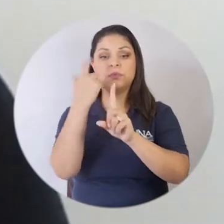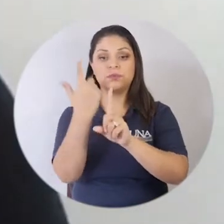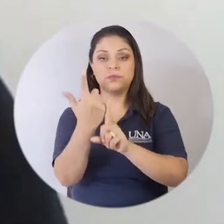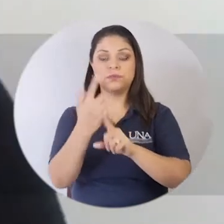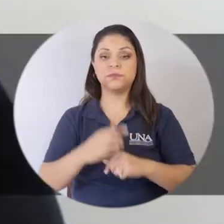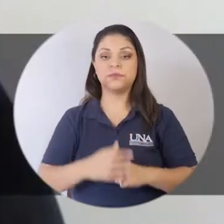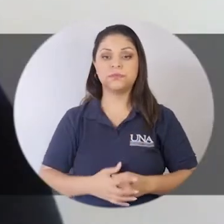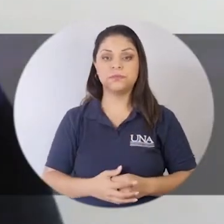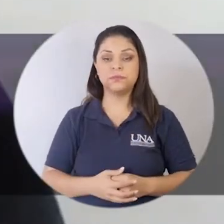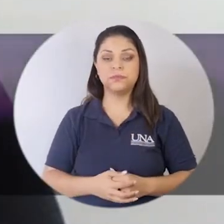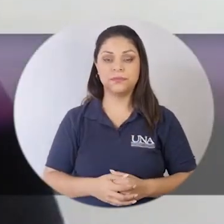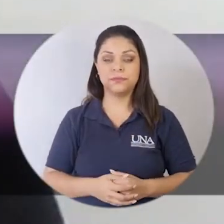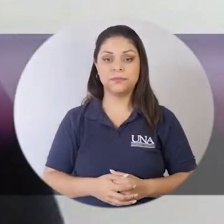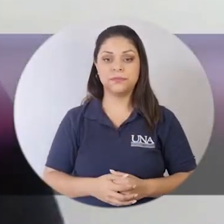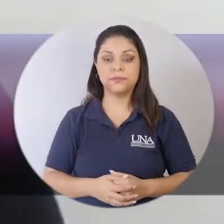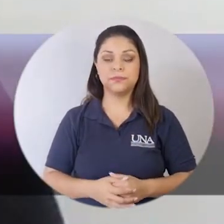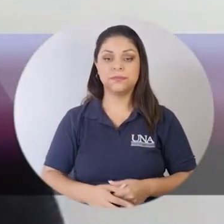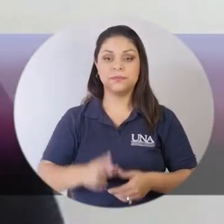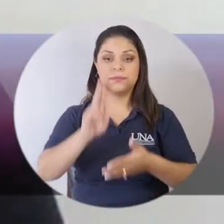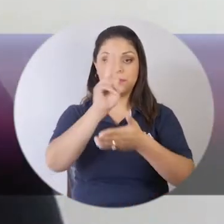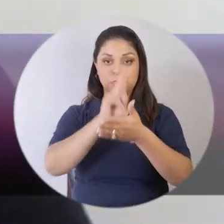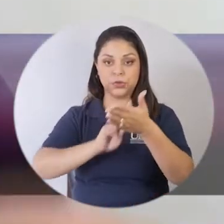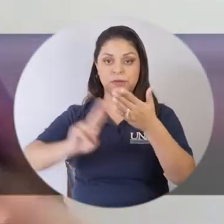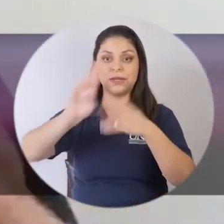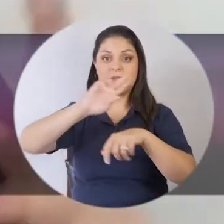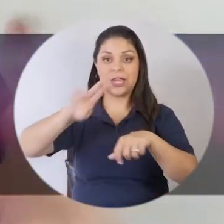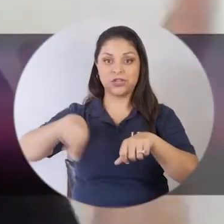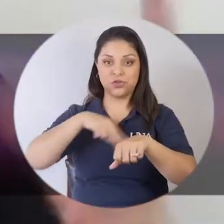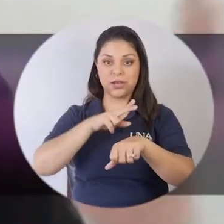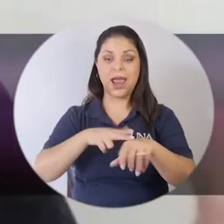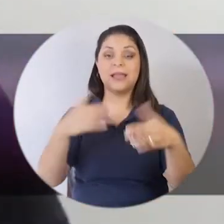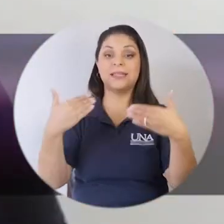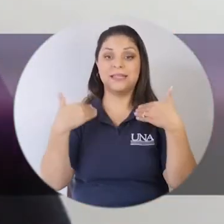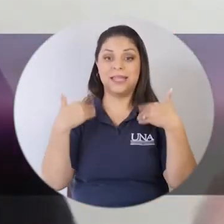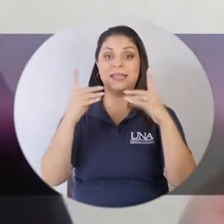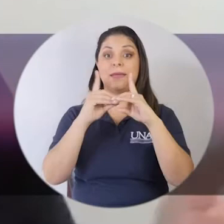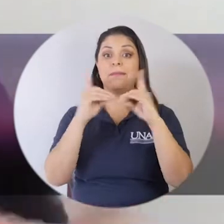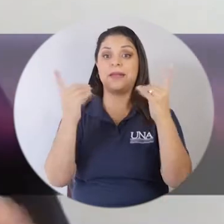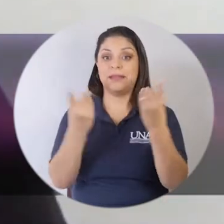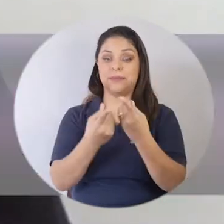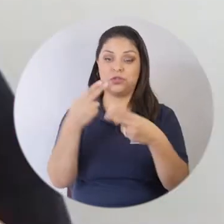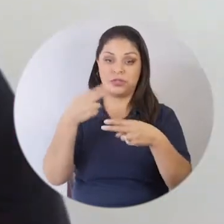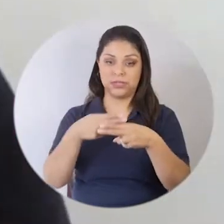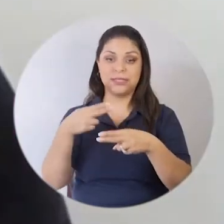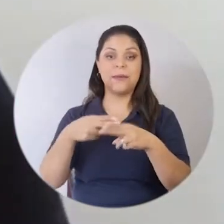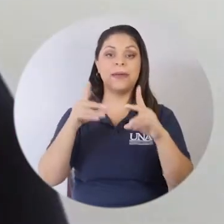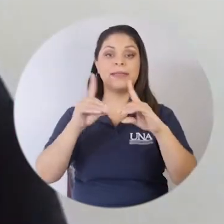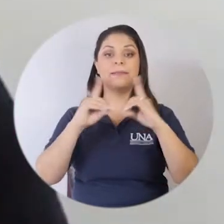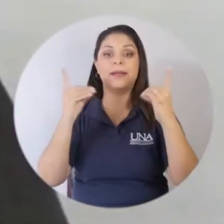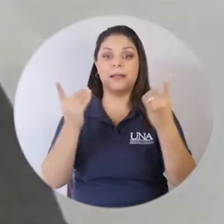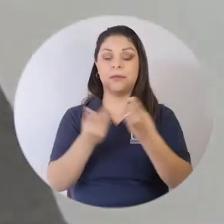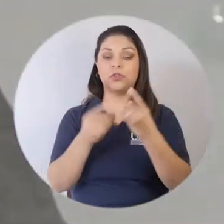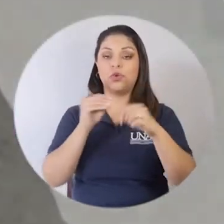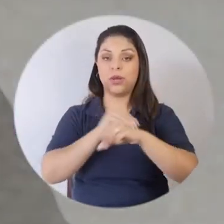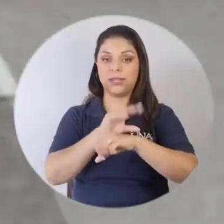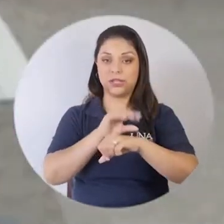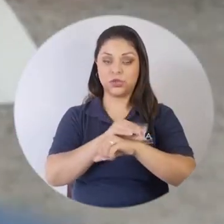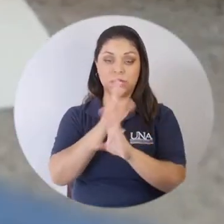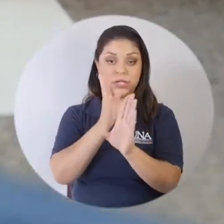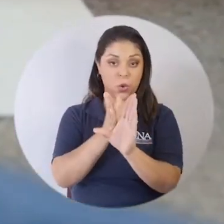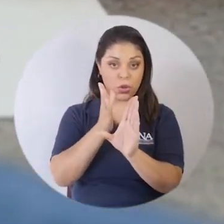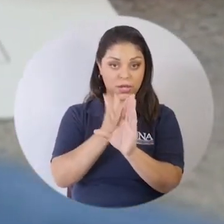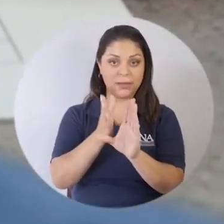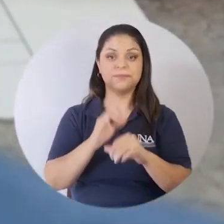La Universidad Nacional tiene un departamento que se llama el Departamento de Orientación y Psicología. Propiamente en el Departamento de Orientación